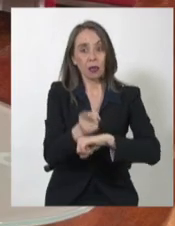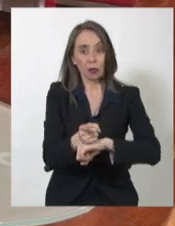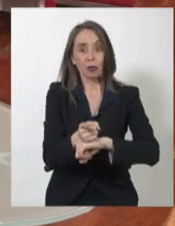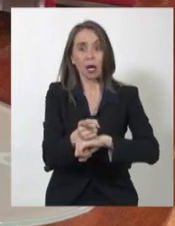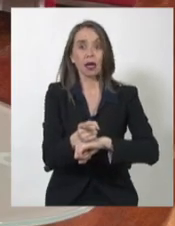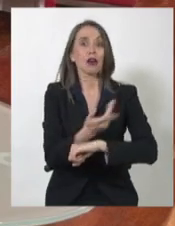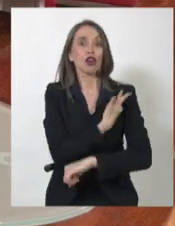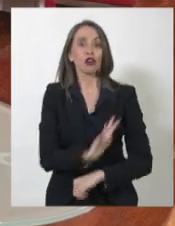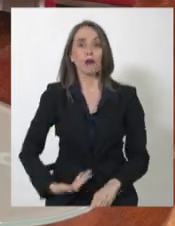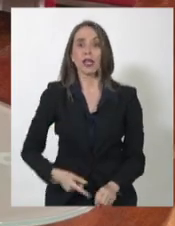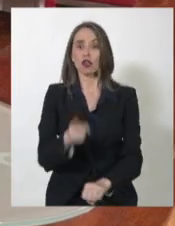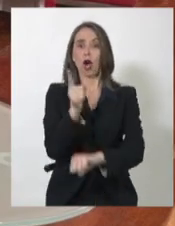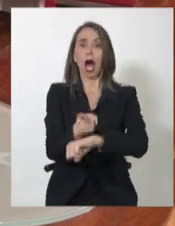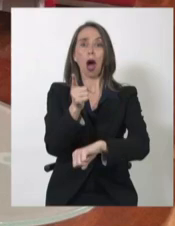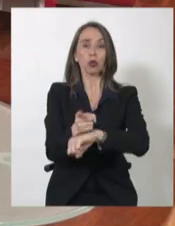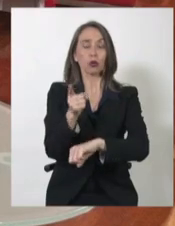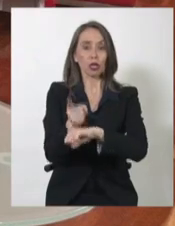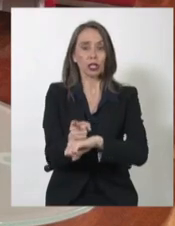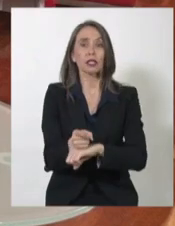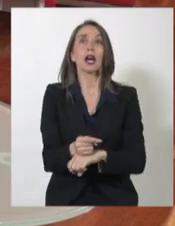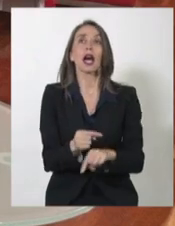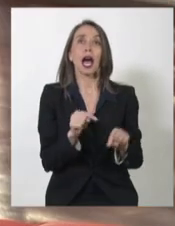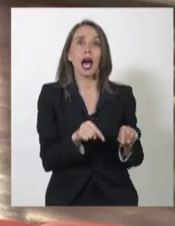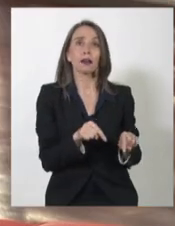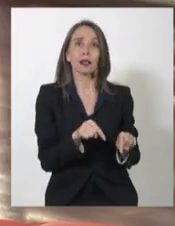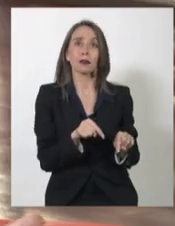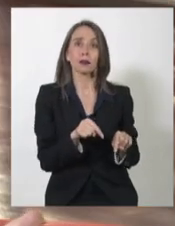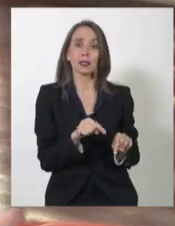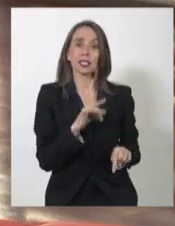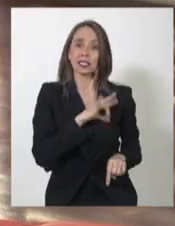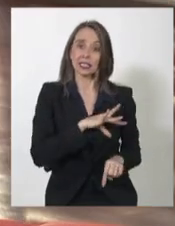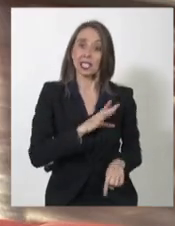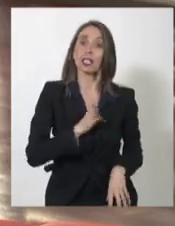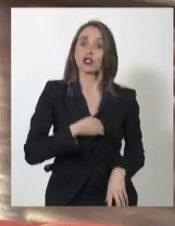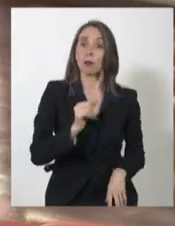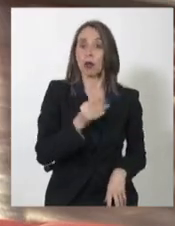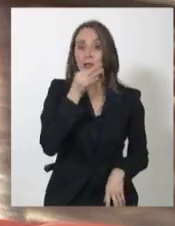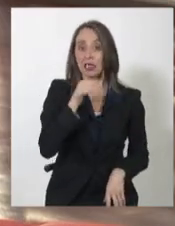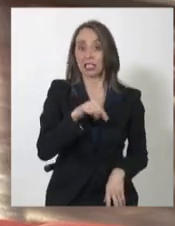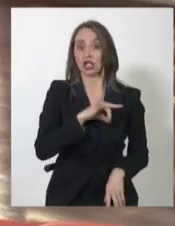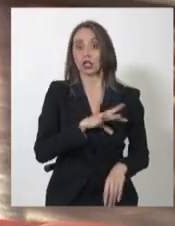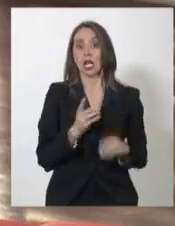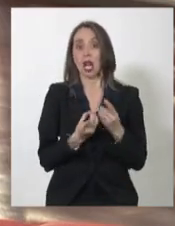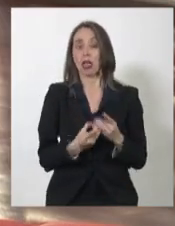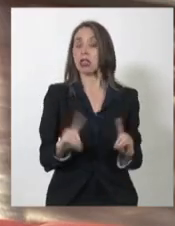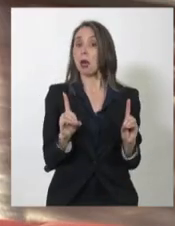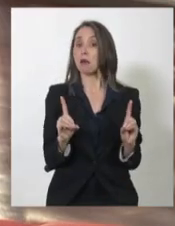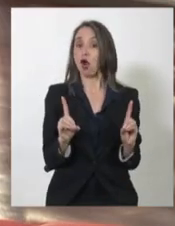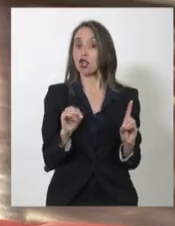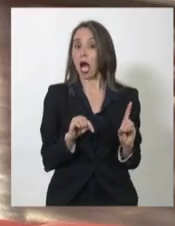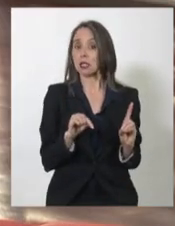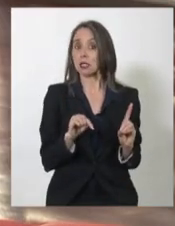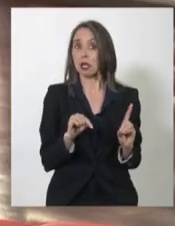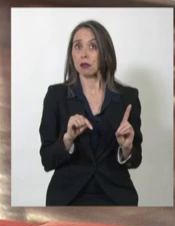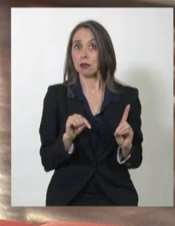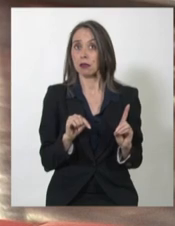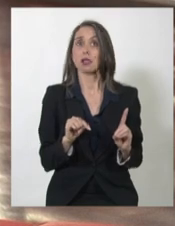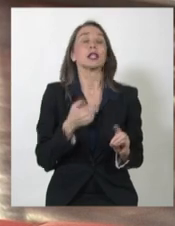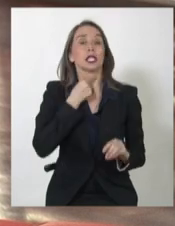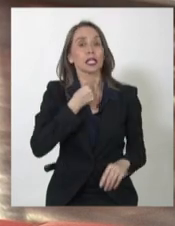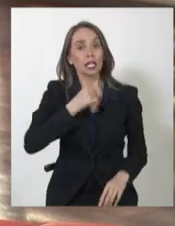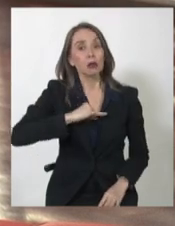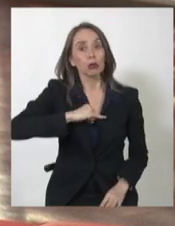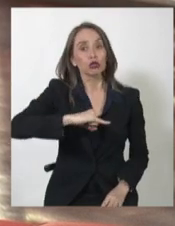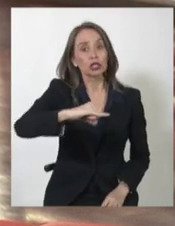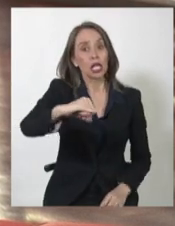¿no? Entonces, como todavía podemos darnos el lujo de decir que estamos en una democracia y que así pretendemos